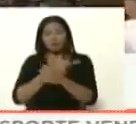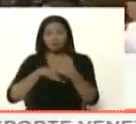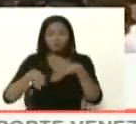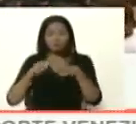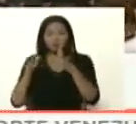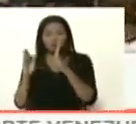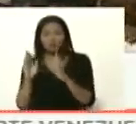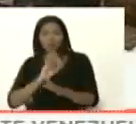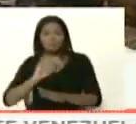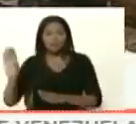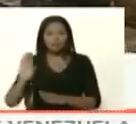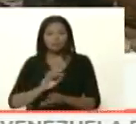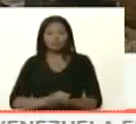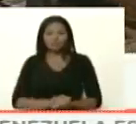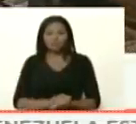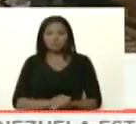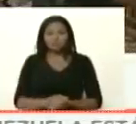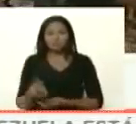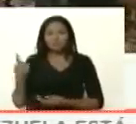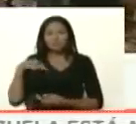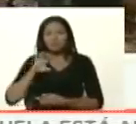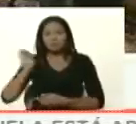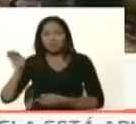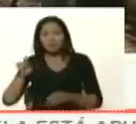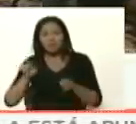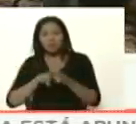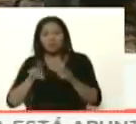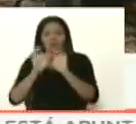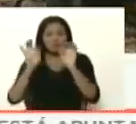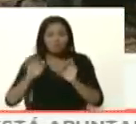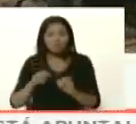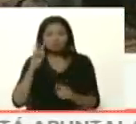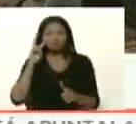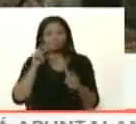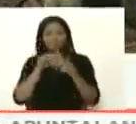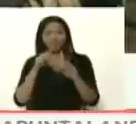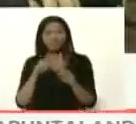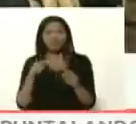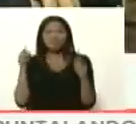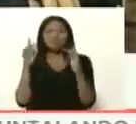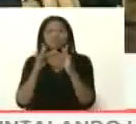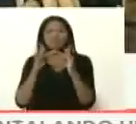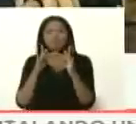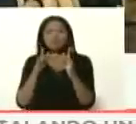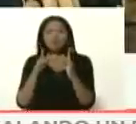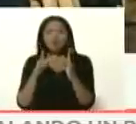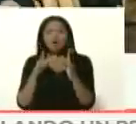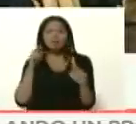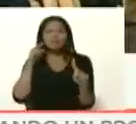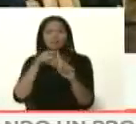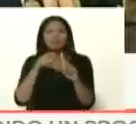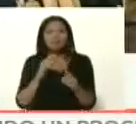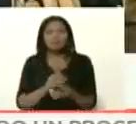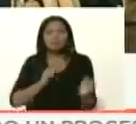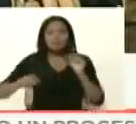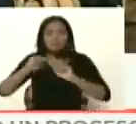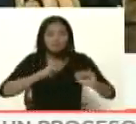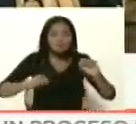la patria. Para tener patria. Bueno, fíjense ustedes, vamos directamente a hacer el